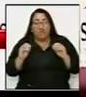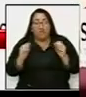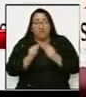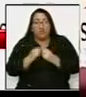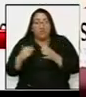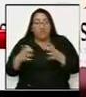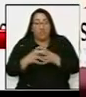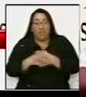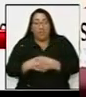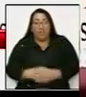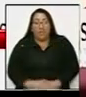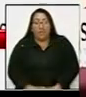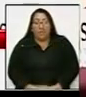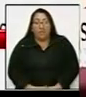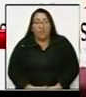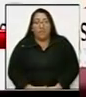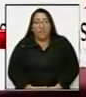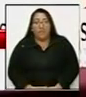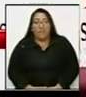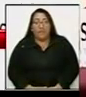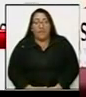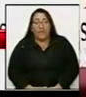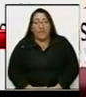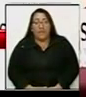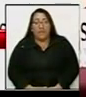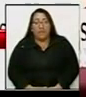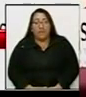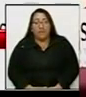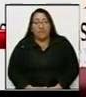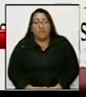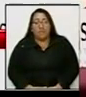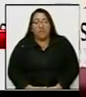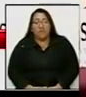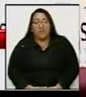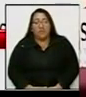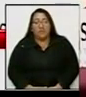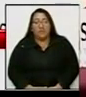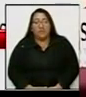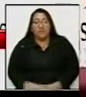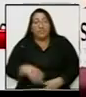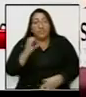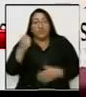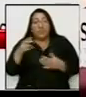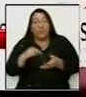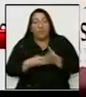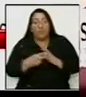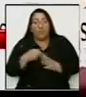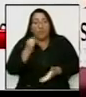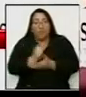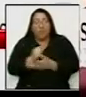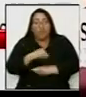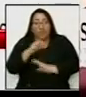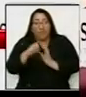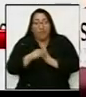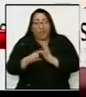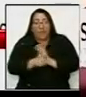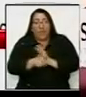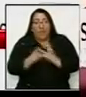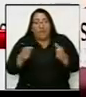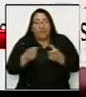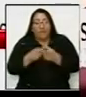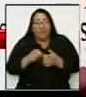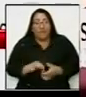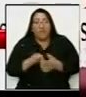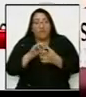concurso, no se justifica más. Y creo que aun cuando ya hemos aprobado acá el proyecto de ley de comisión